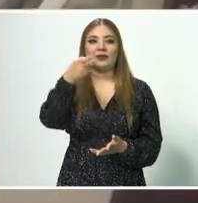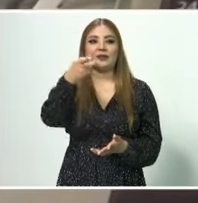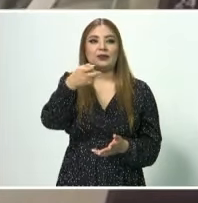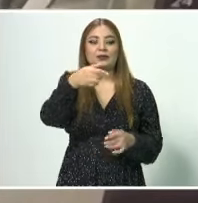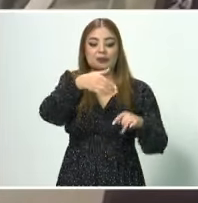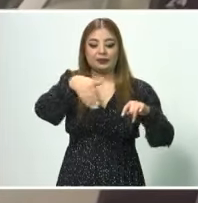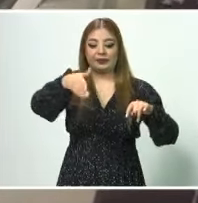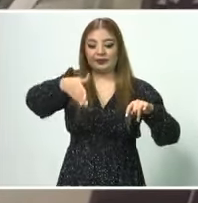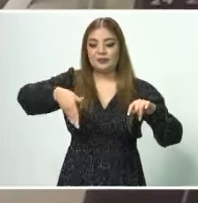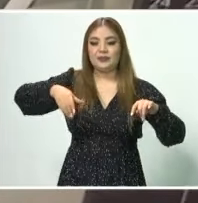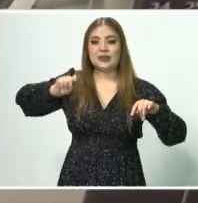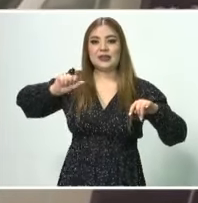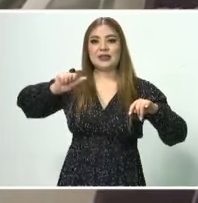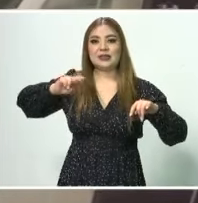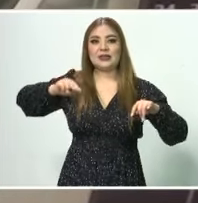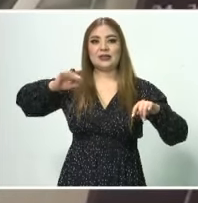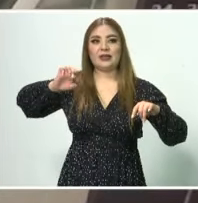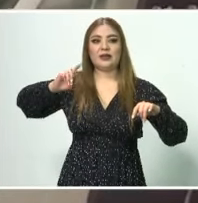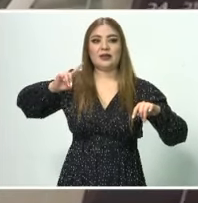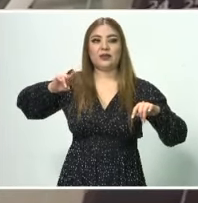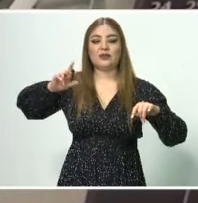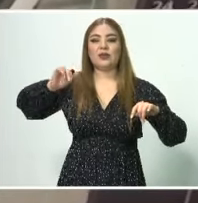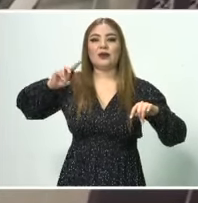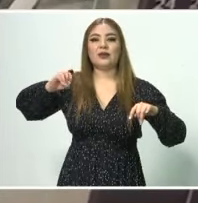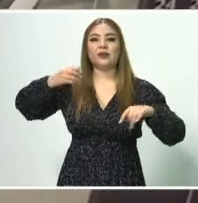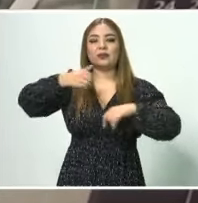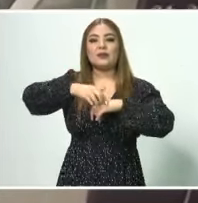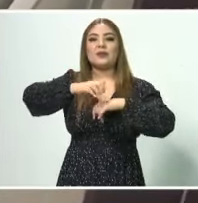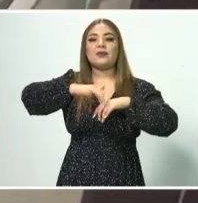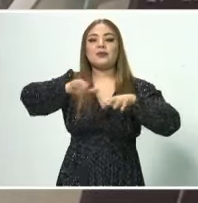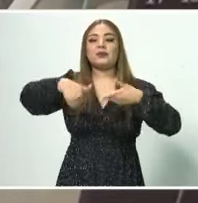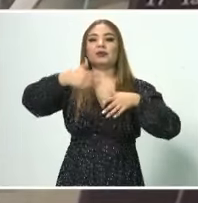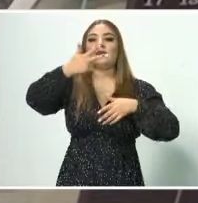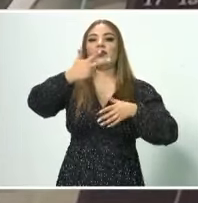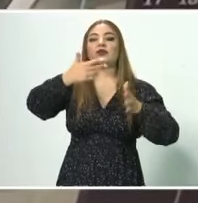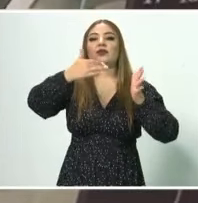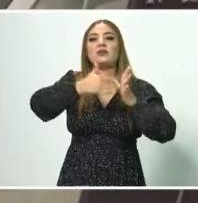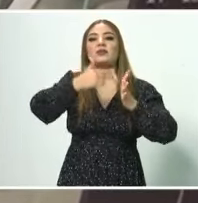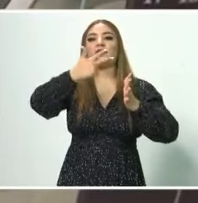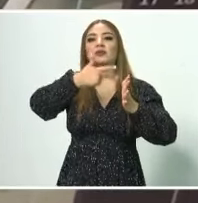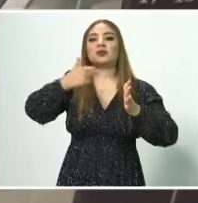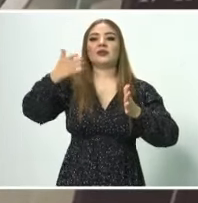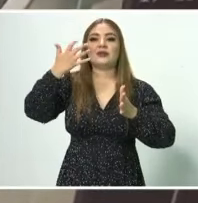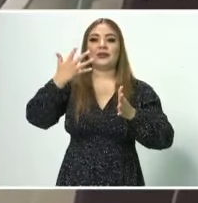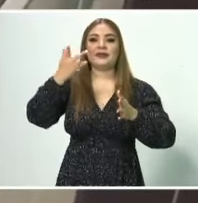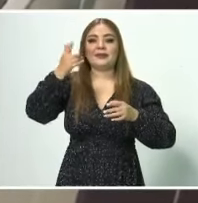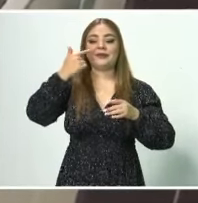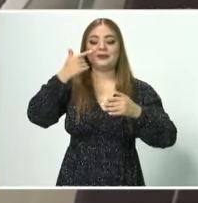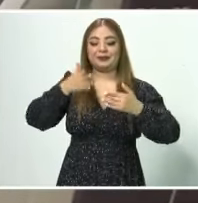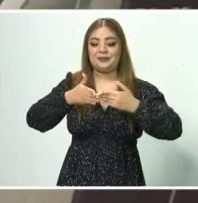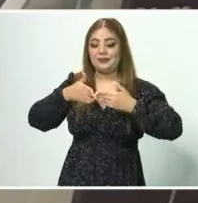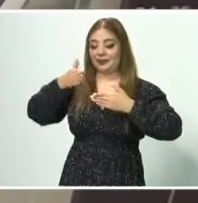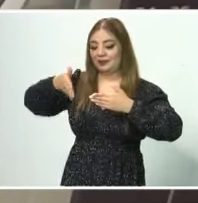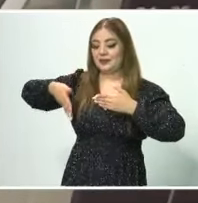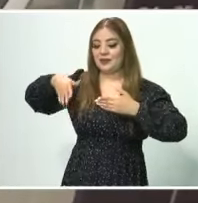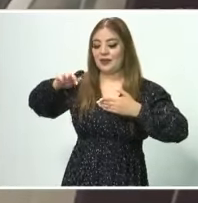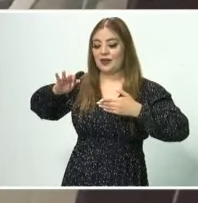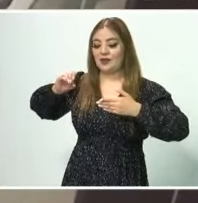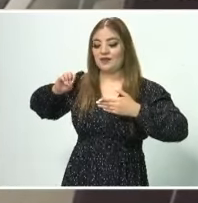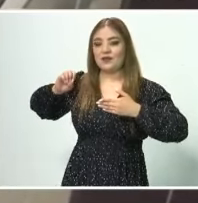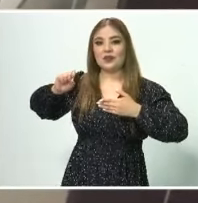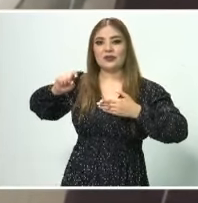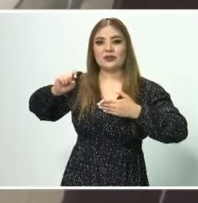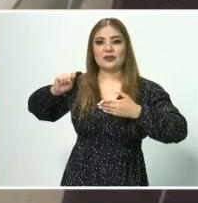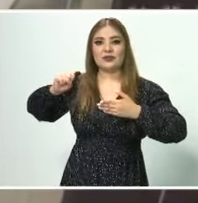Eduardo en el número marcado con el número 8805 casi esquina con la avenida fosforita donde se